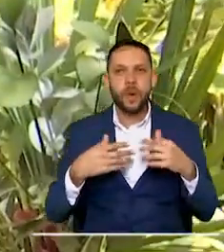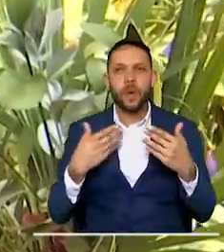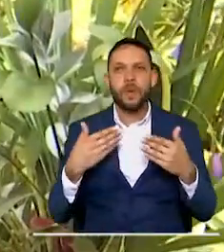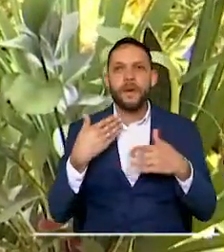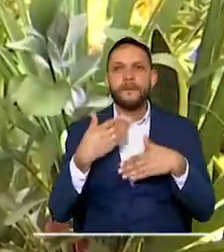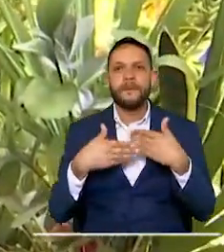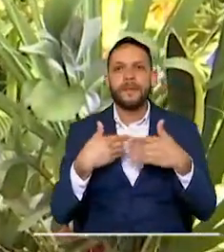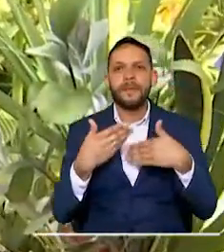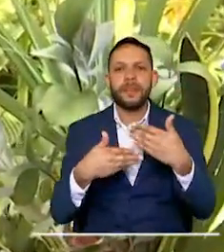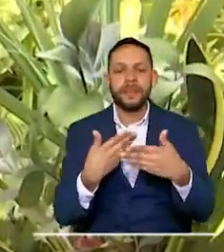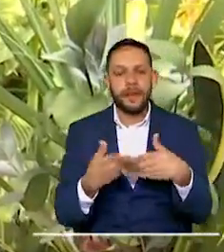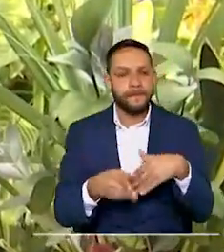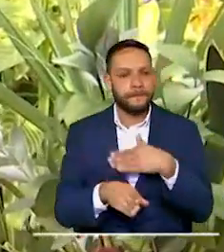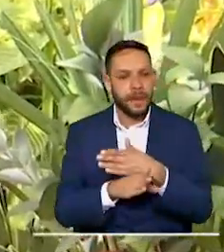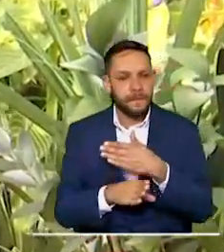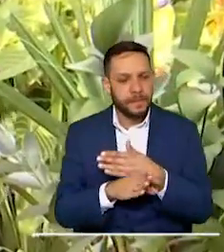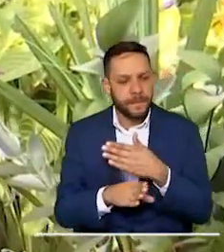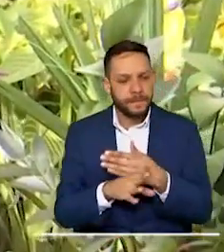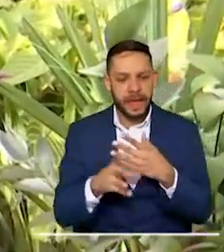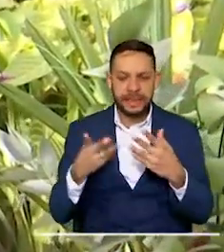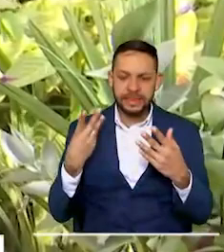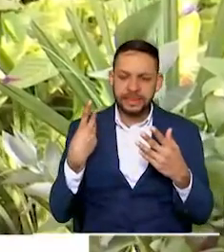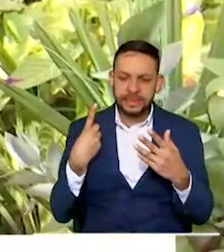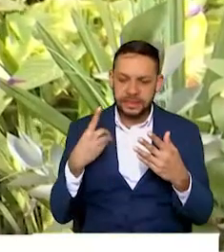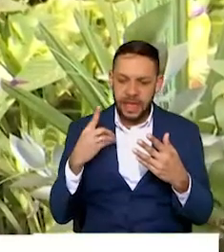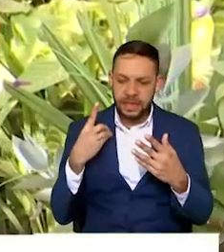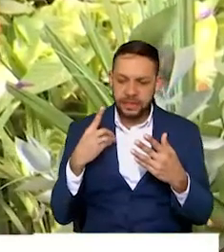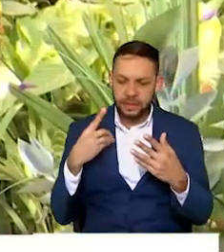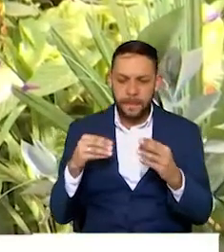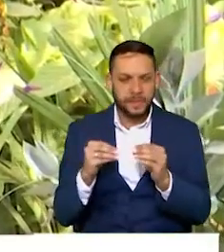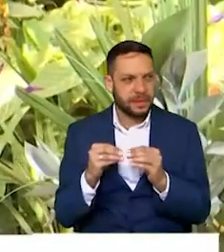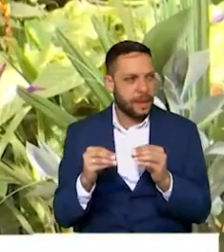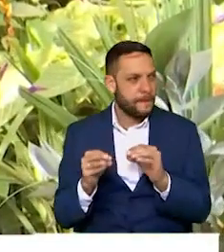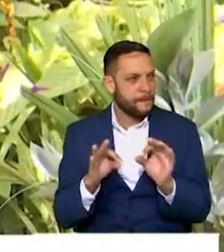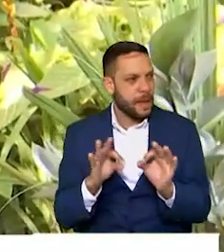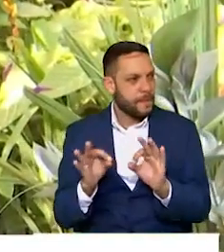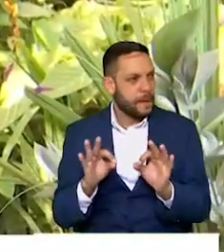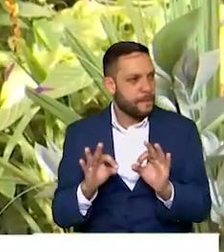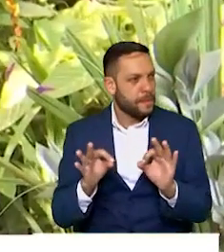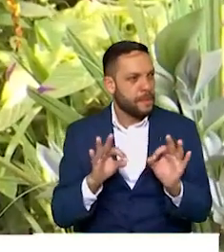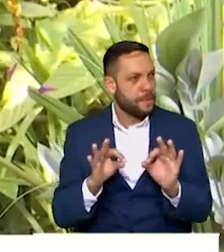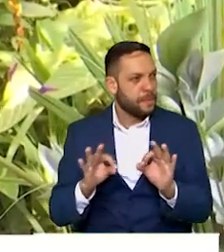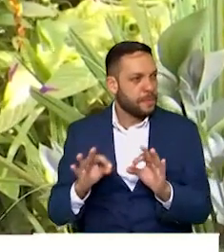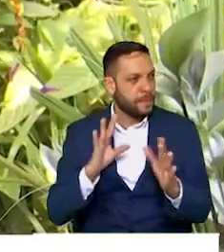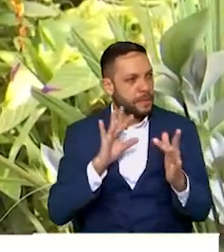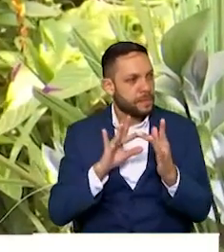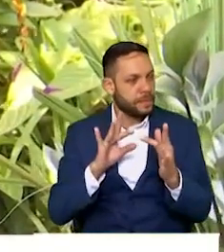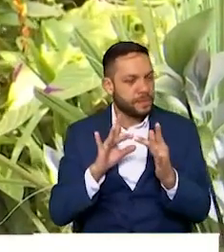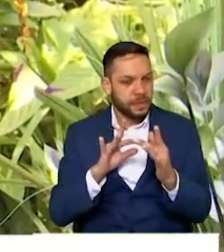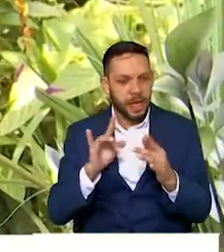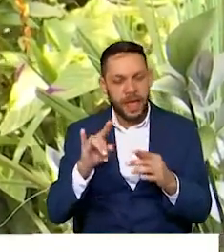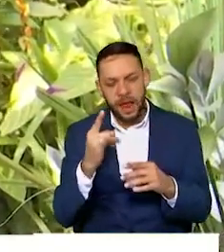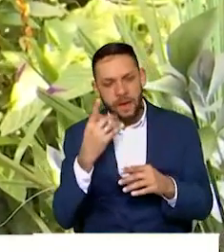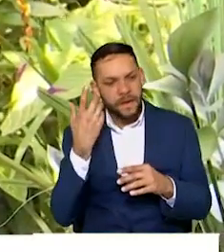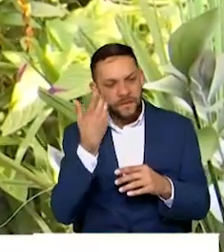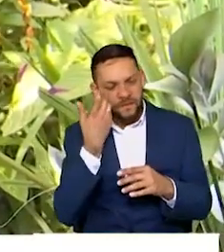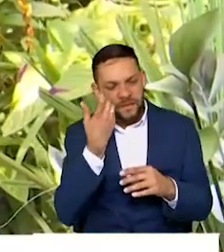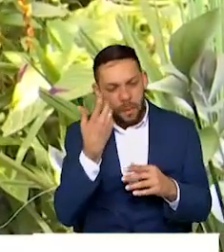se deben seguir de ayuno y de preparación para poder llegar y tomar una prueba sanguínea a la hora de ser enviada por un